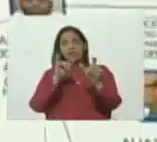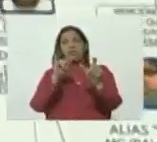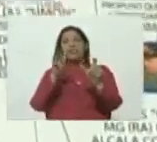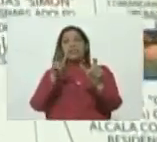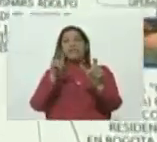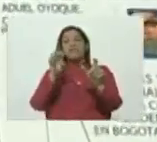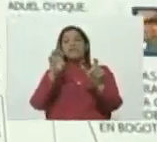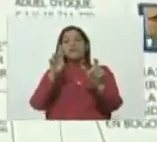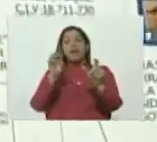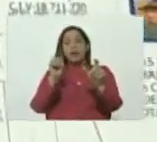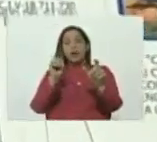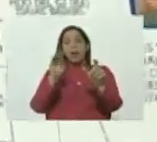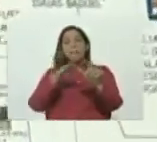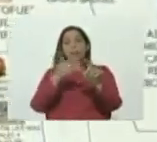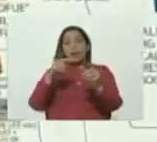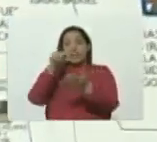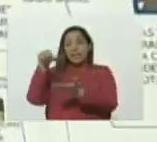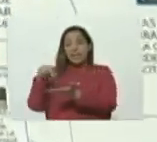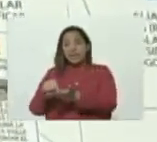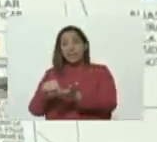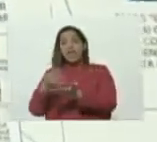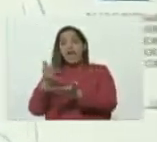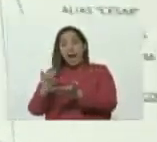israelíes tienen pruebas,